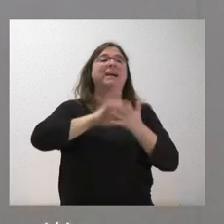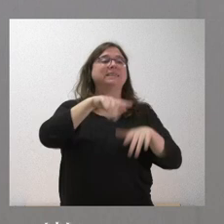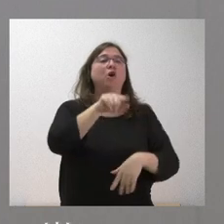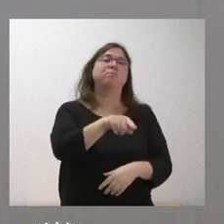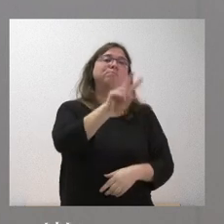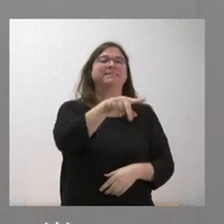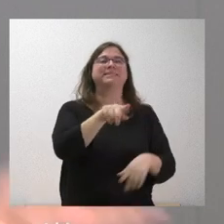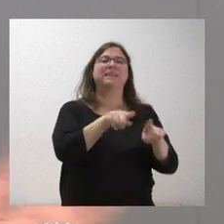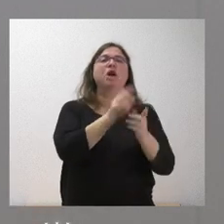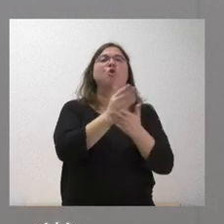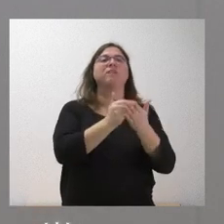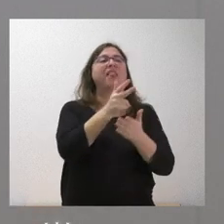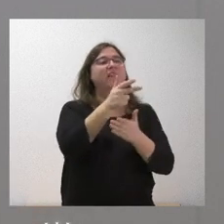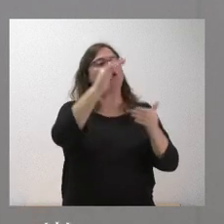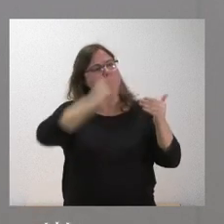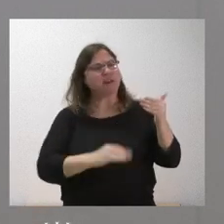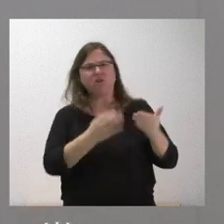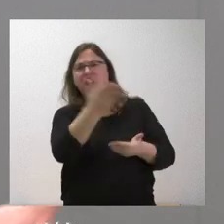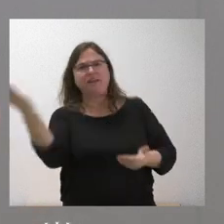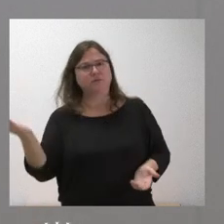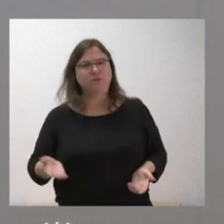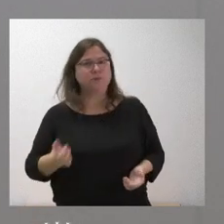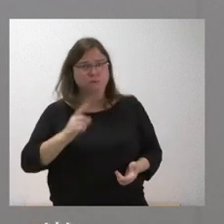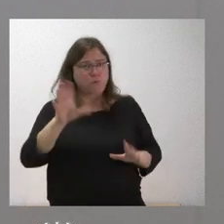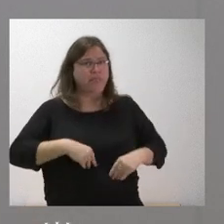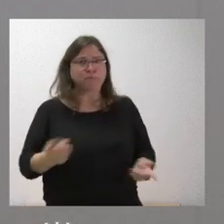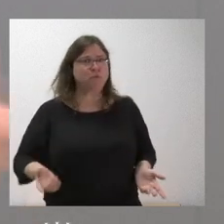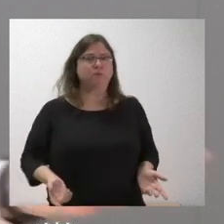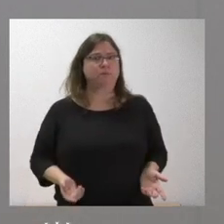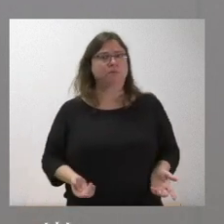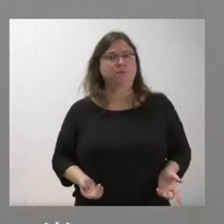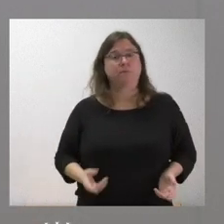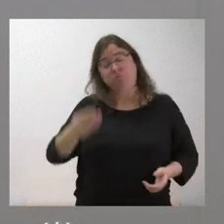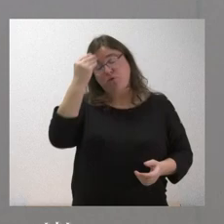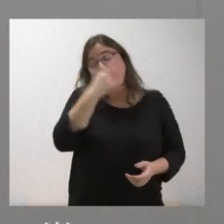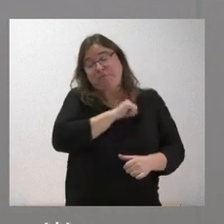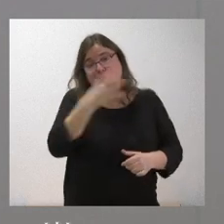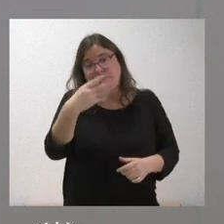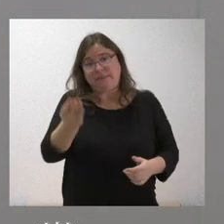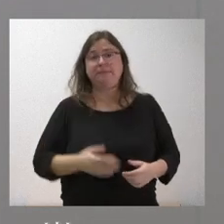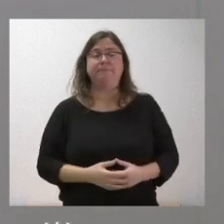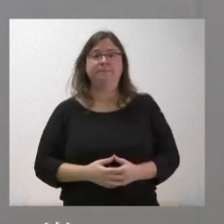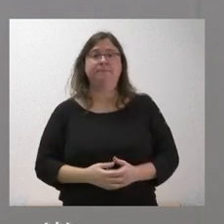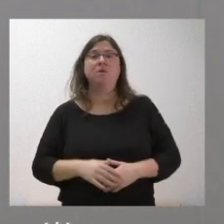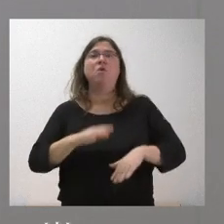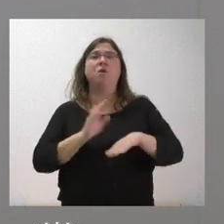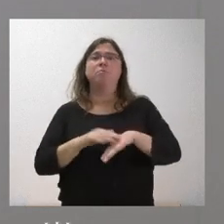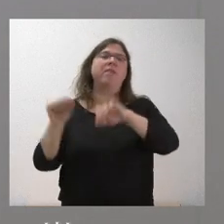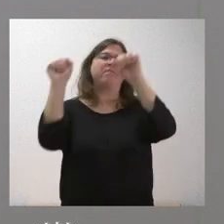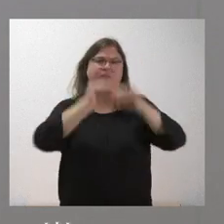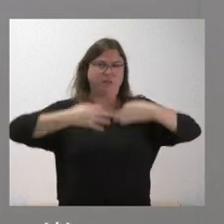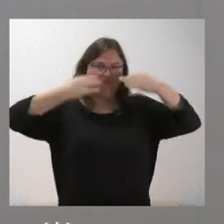comunidad que tiene menos derechos que el resto es que no lo vamos a aceptar y espero que lo puedan comprender porque lo vamos a defender